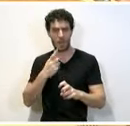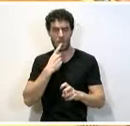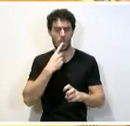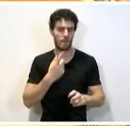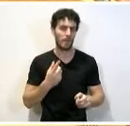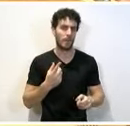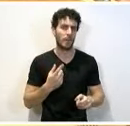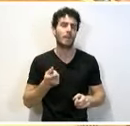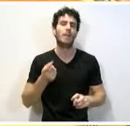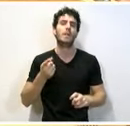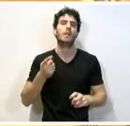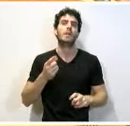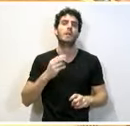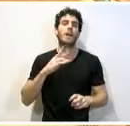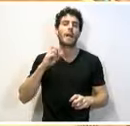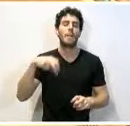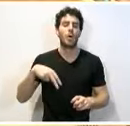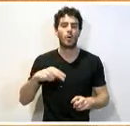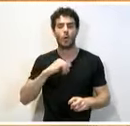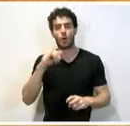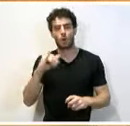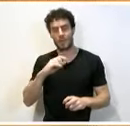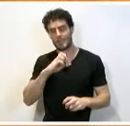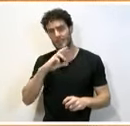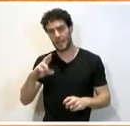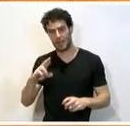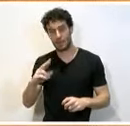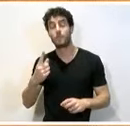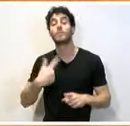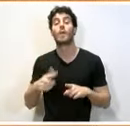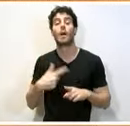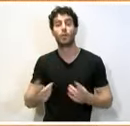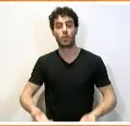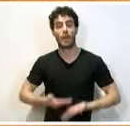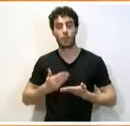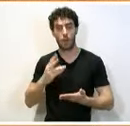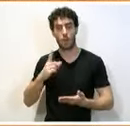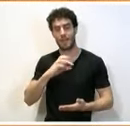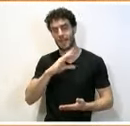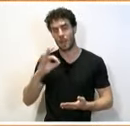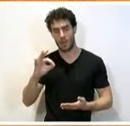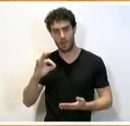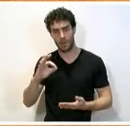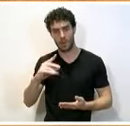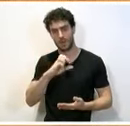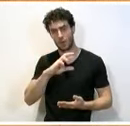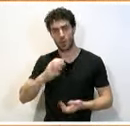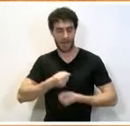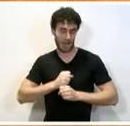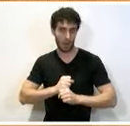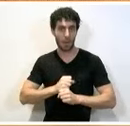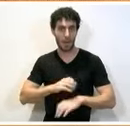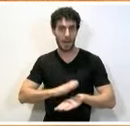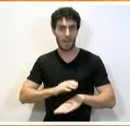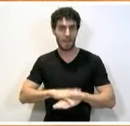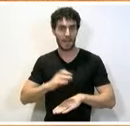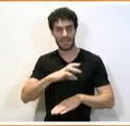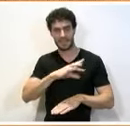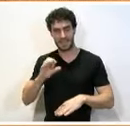se puede hablar de Ramón J. Sender, por cierto, que ayudó a Patricio Escobal a difundir sus escritos de las sacas,